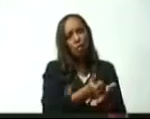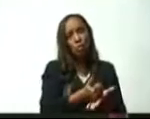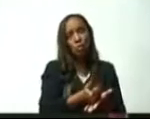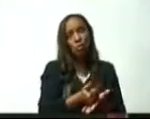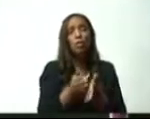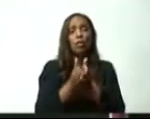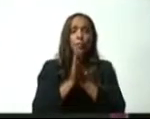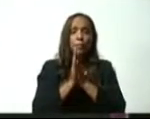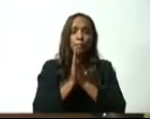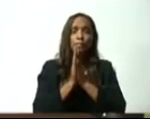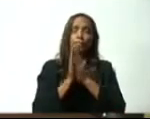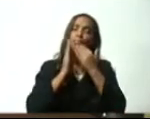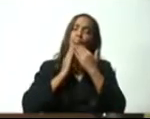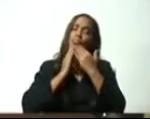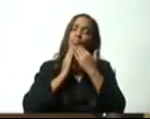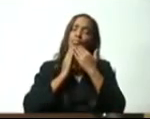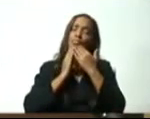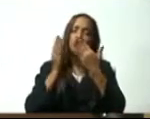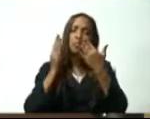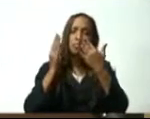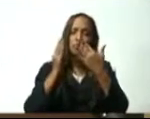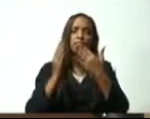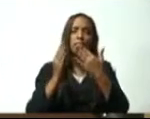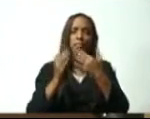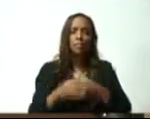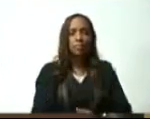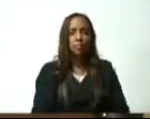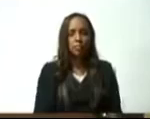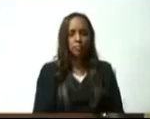Edu al Espíritu Santo, fuerza del pueblo.